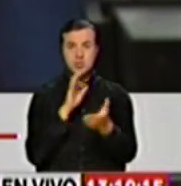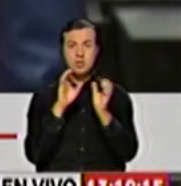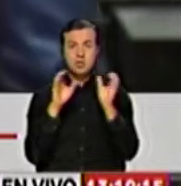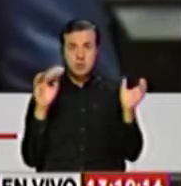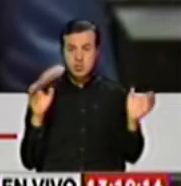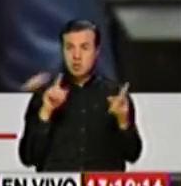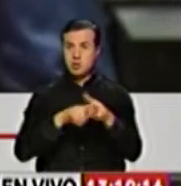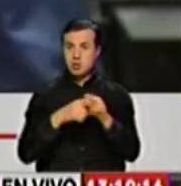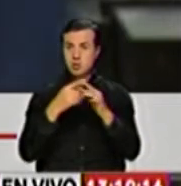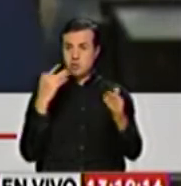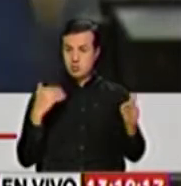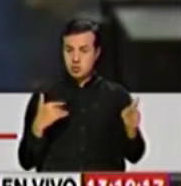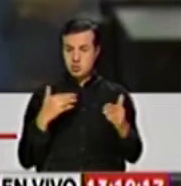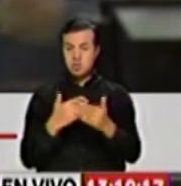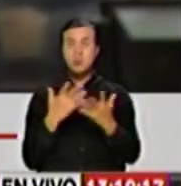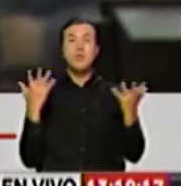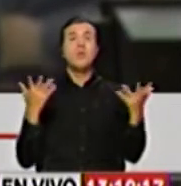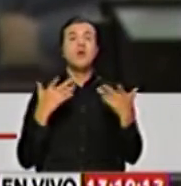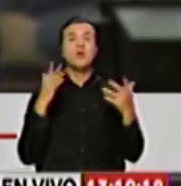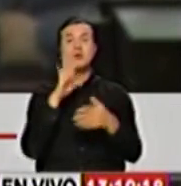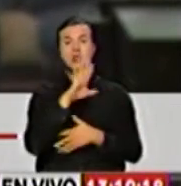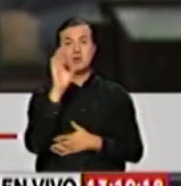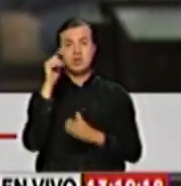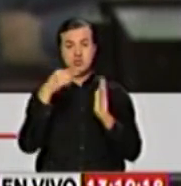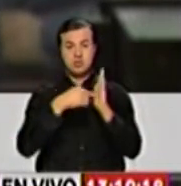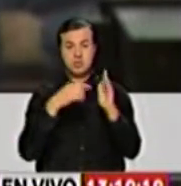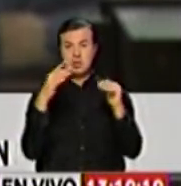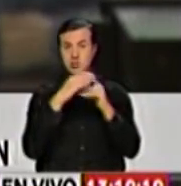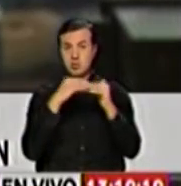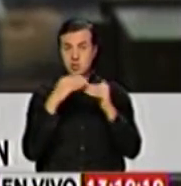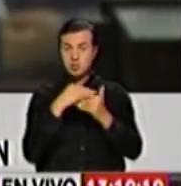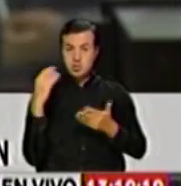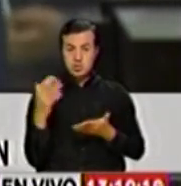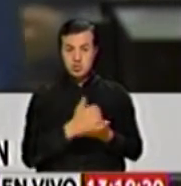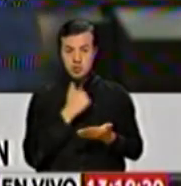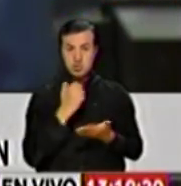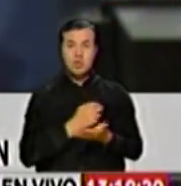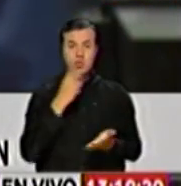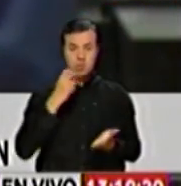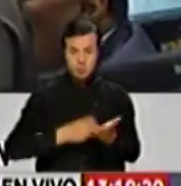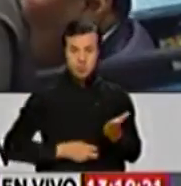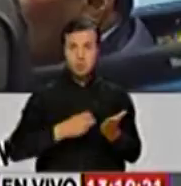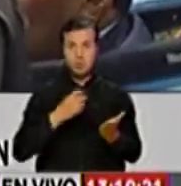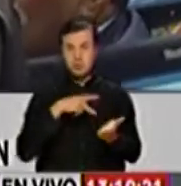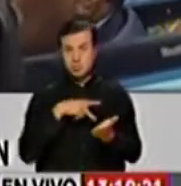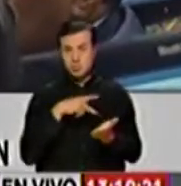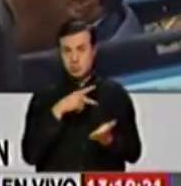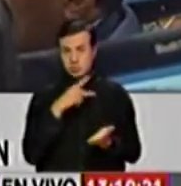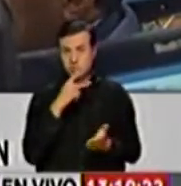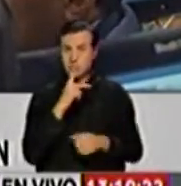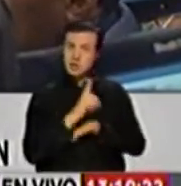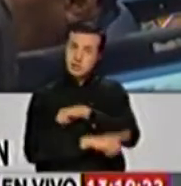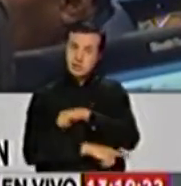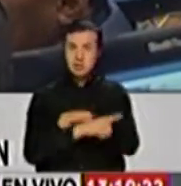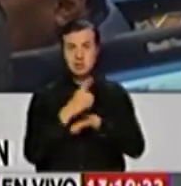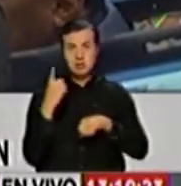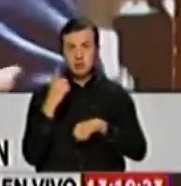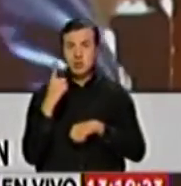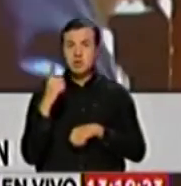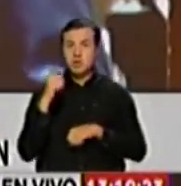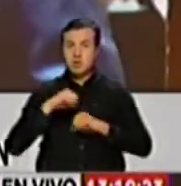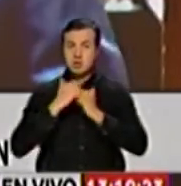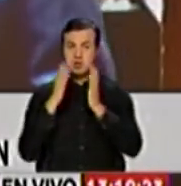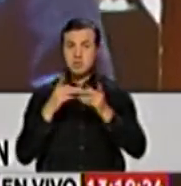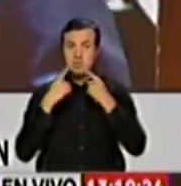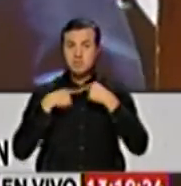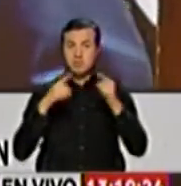Desde entonces ha recaudado más de $500,000 por multas y sanciones. El mensaje del legislador ponente Jorge Corozo fue en